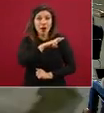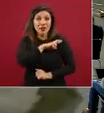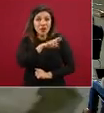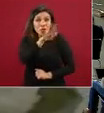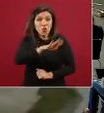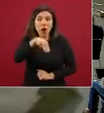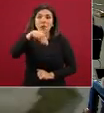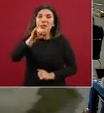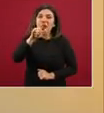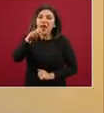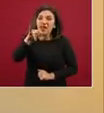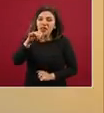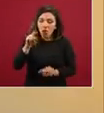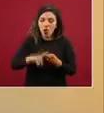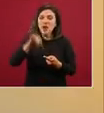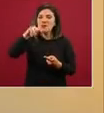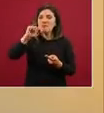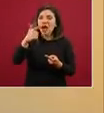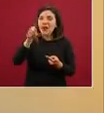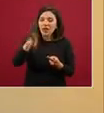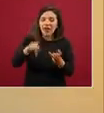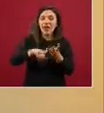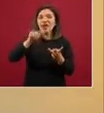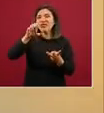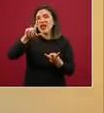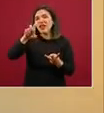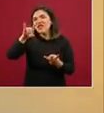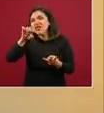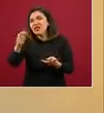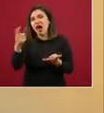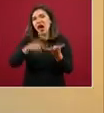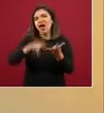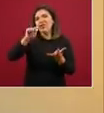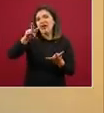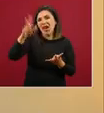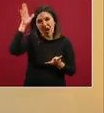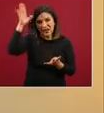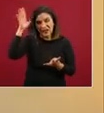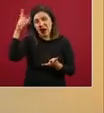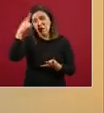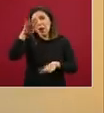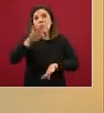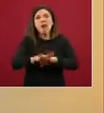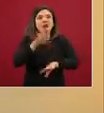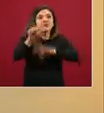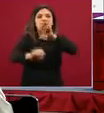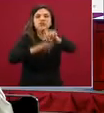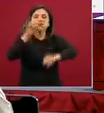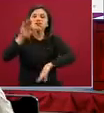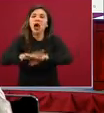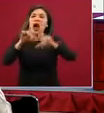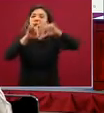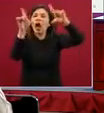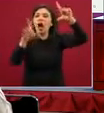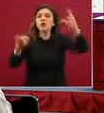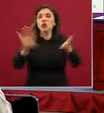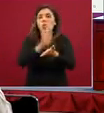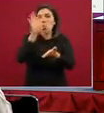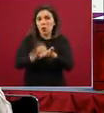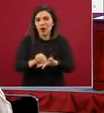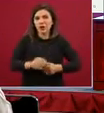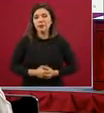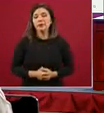con Milenio, con Imagen, con Televisa y con TV Azteca, para poder llegar de mejor forma a la